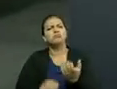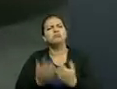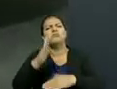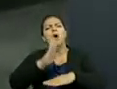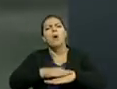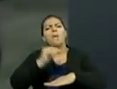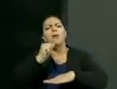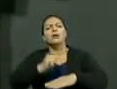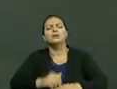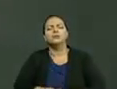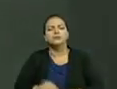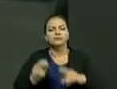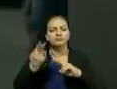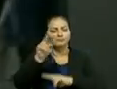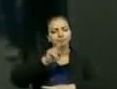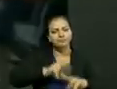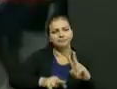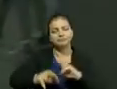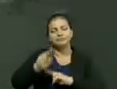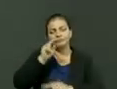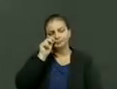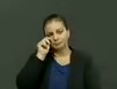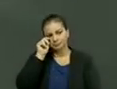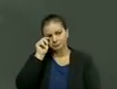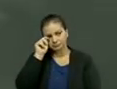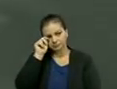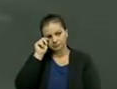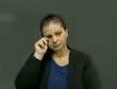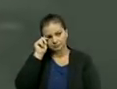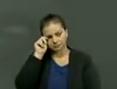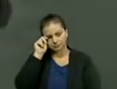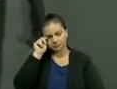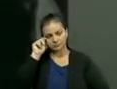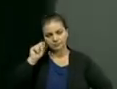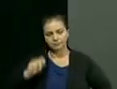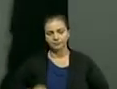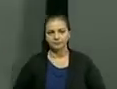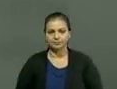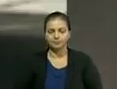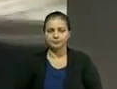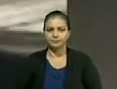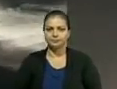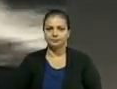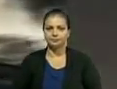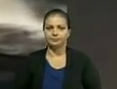del siniestro que afortunadamente no dejó víctimas que lamentar.